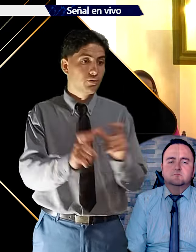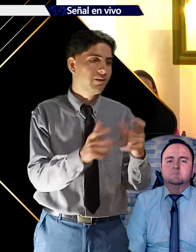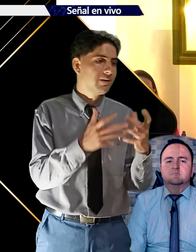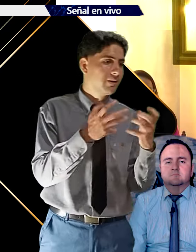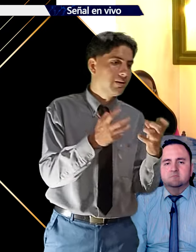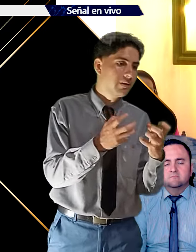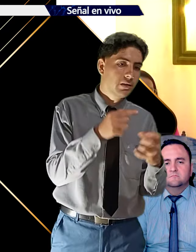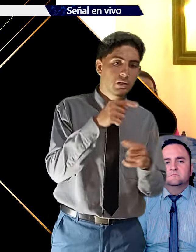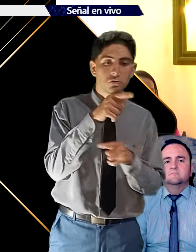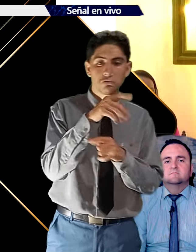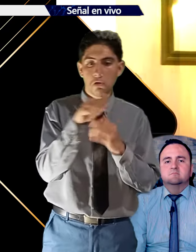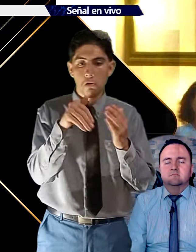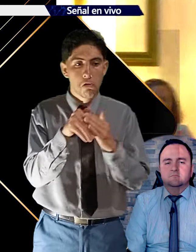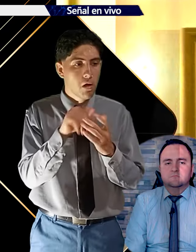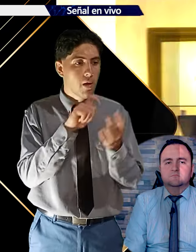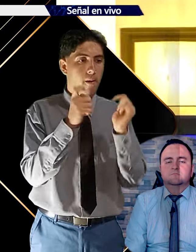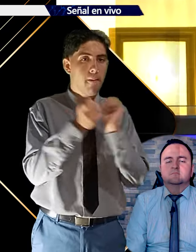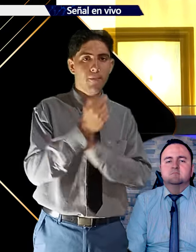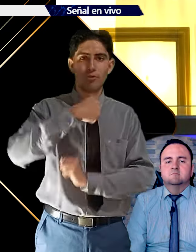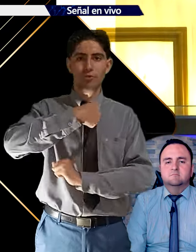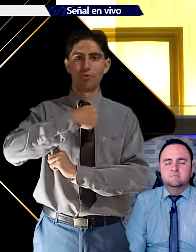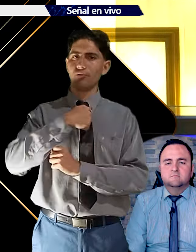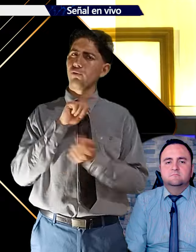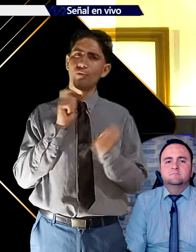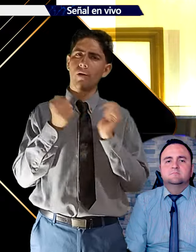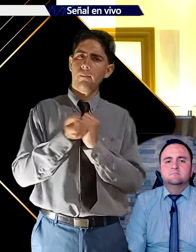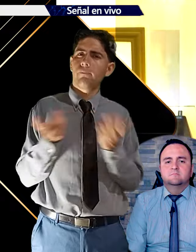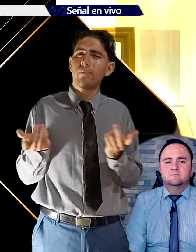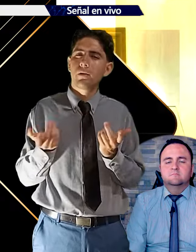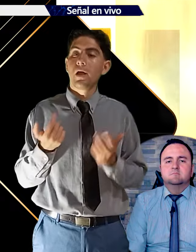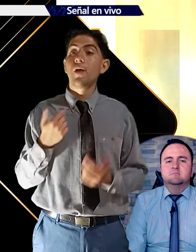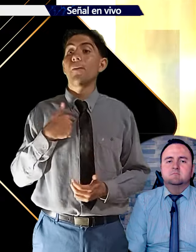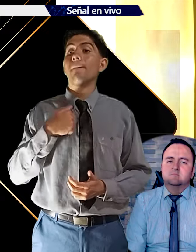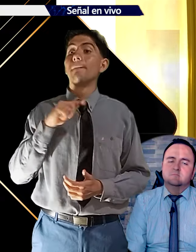esposo, los padres que cambien, y todo el mundo anda esperando calma. Pero